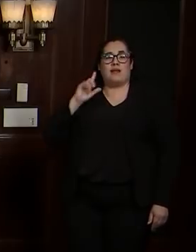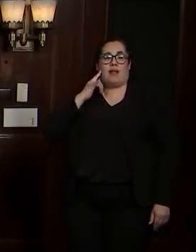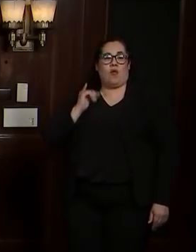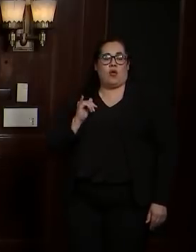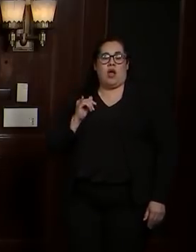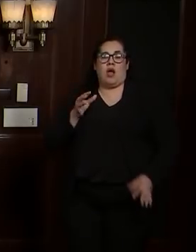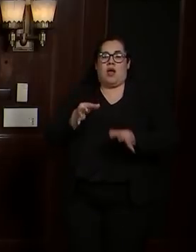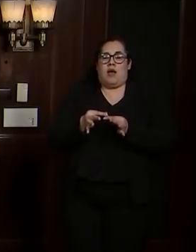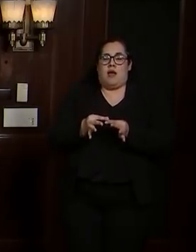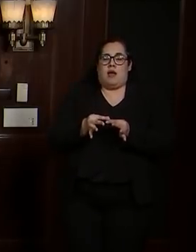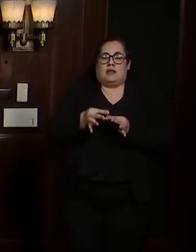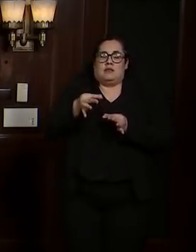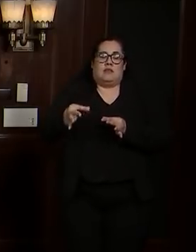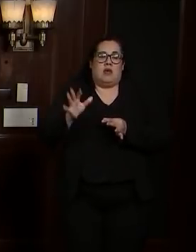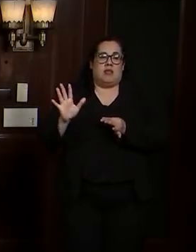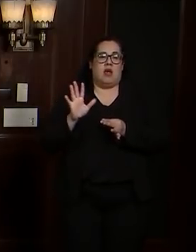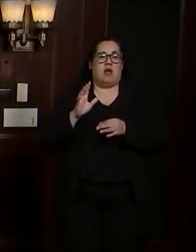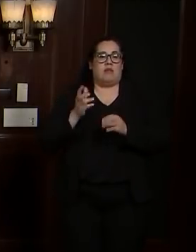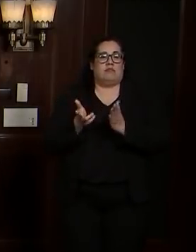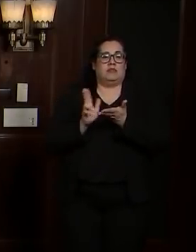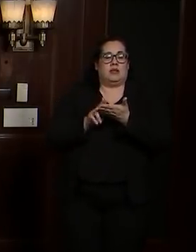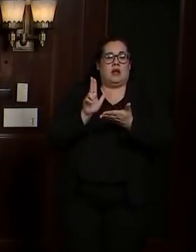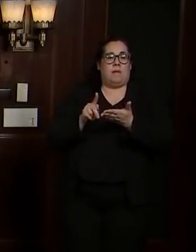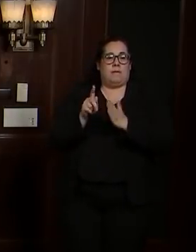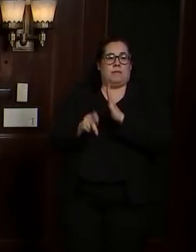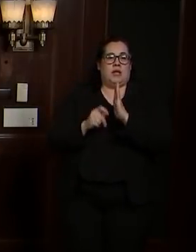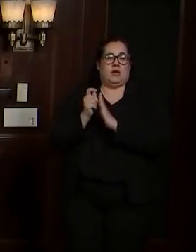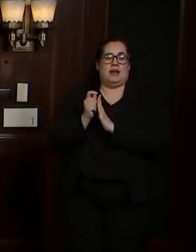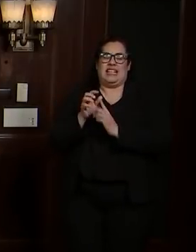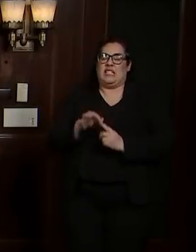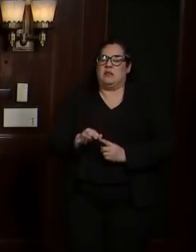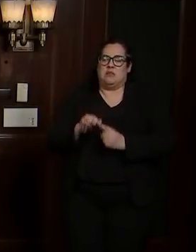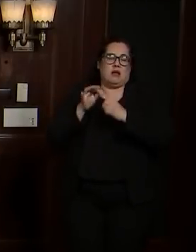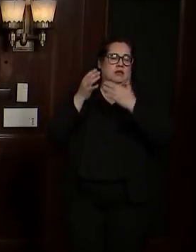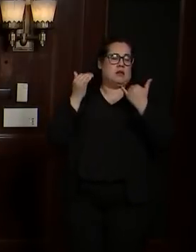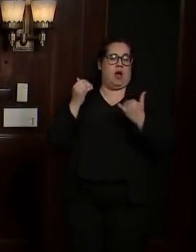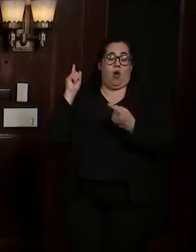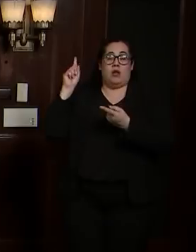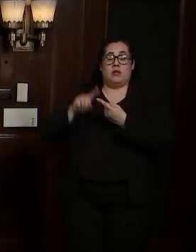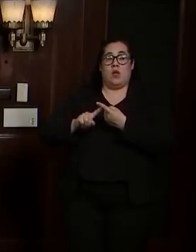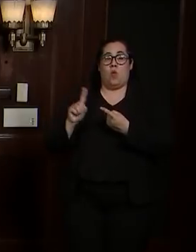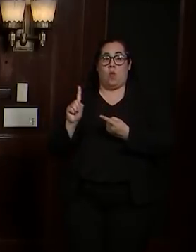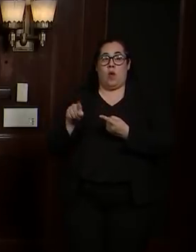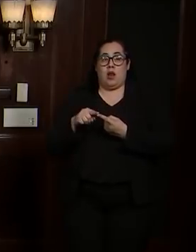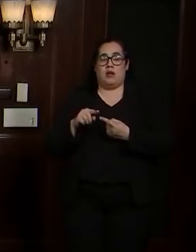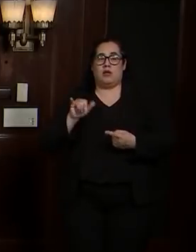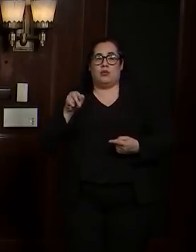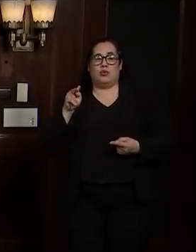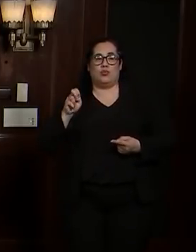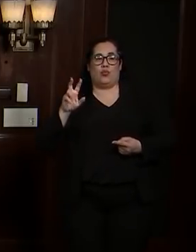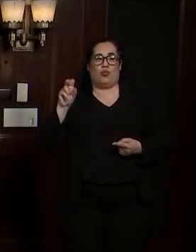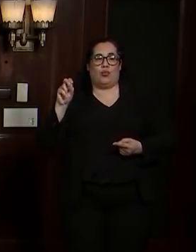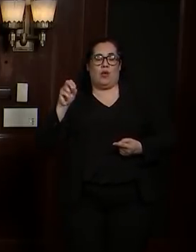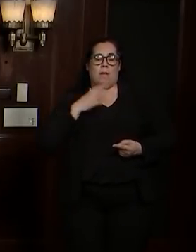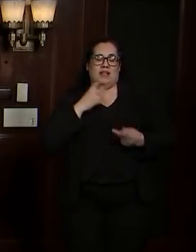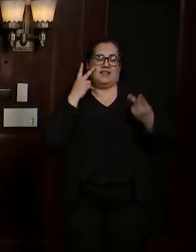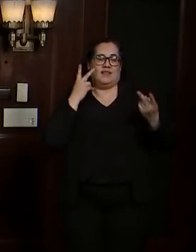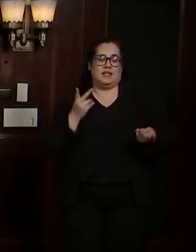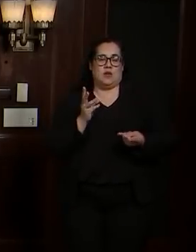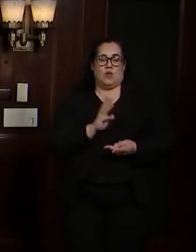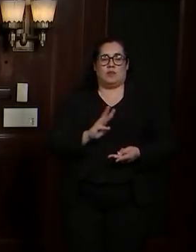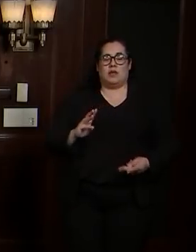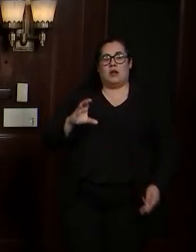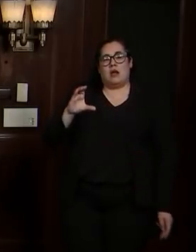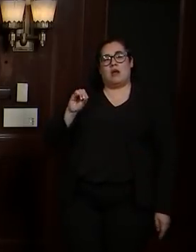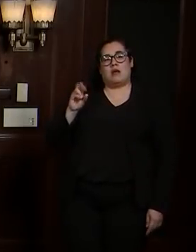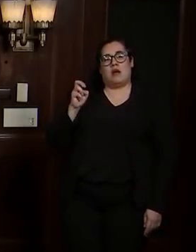su periodo de inscripción especial hasta el 30 de junio. Visite el sitio